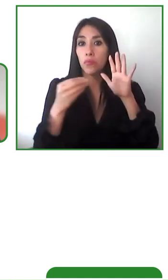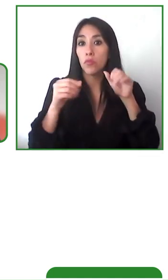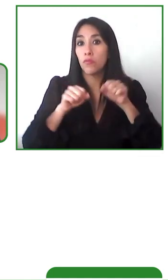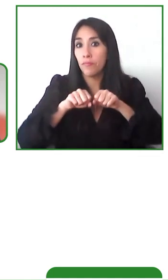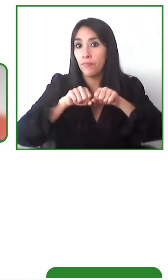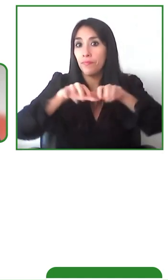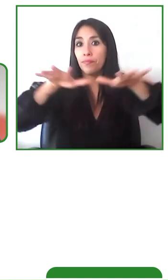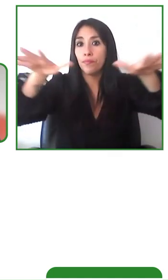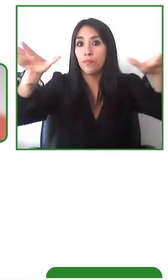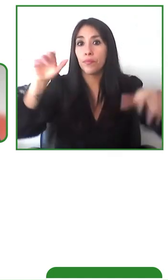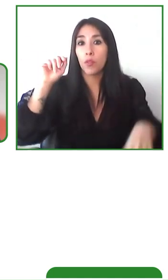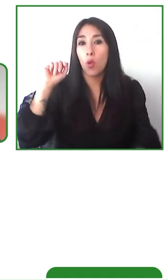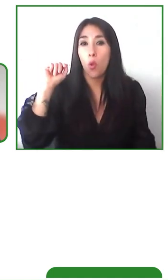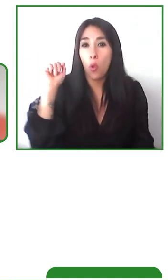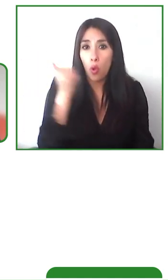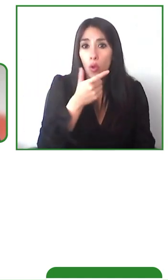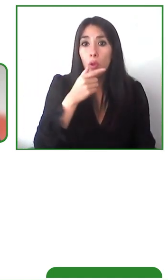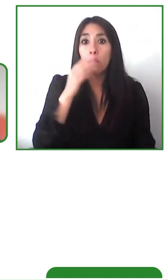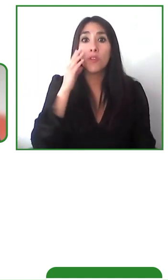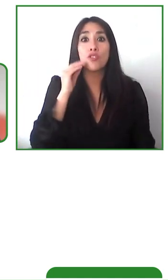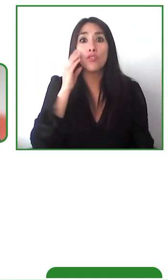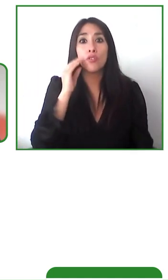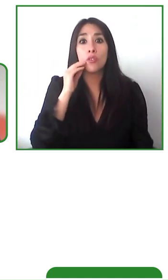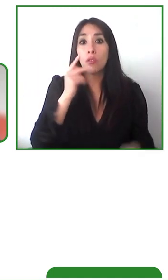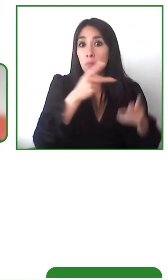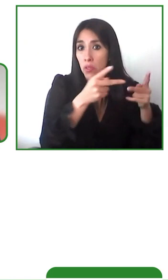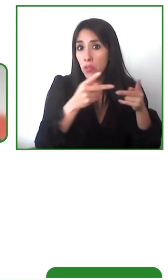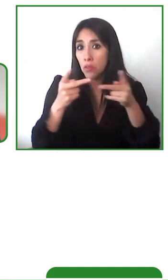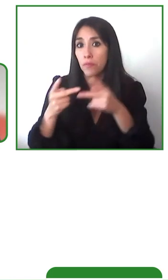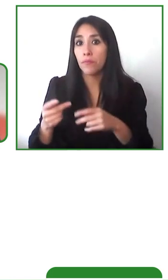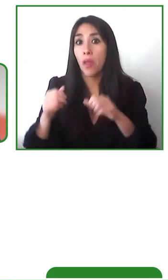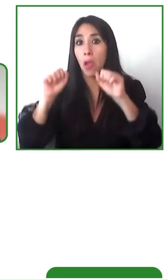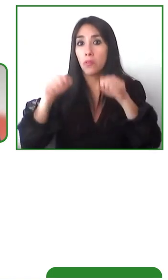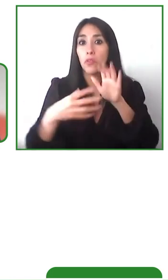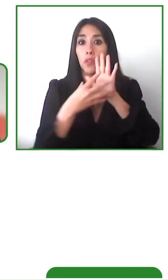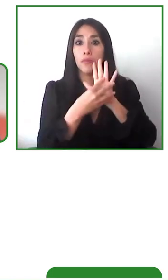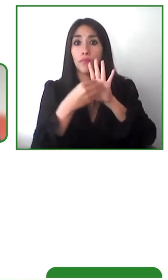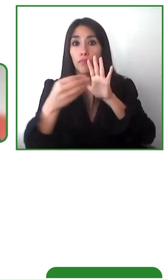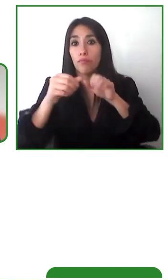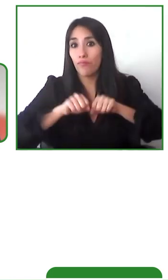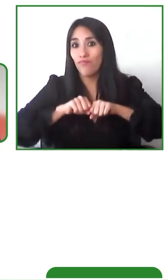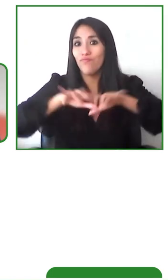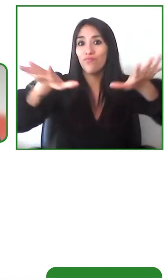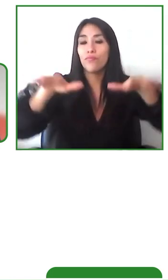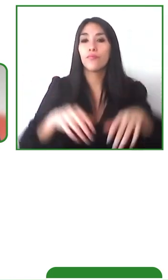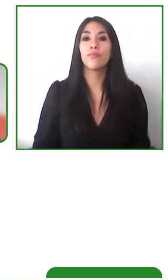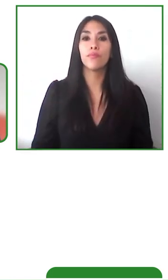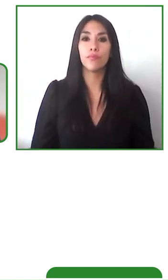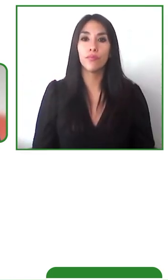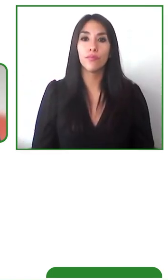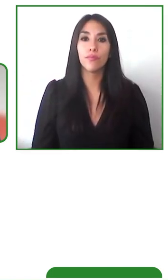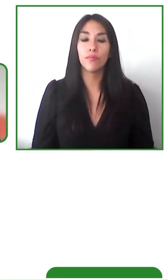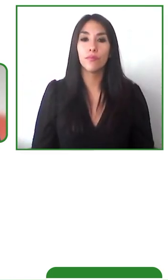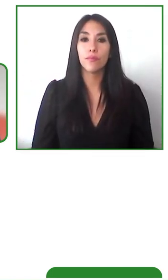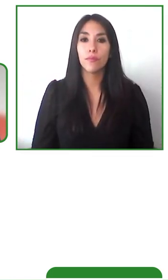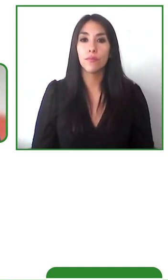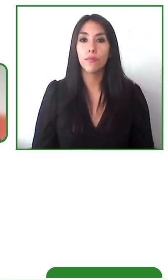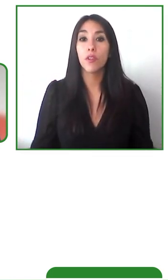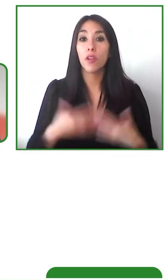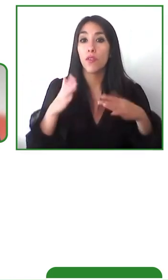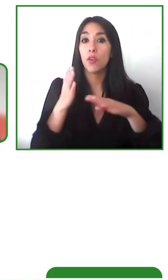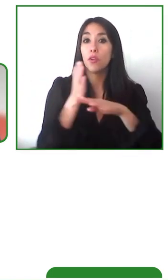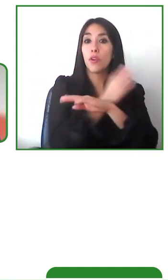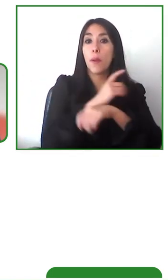ser replicada y hay que dedicarle un tiempo a analizar qué es lo que queremos hacer. Quizás se deba